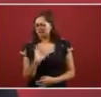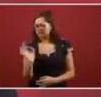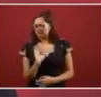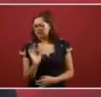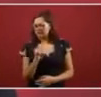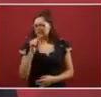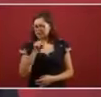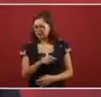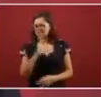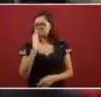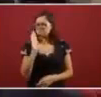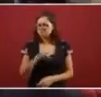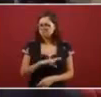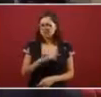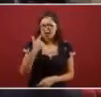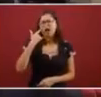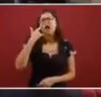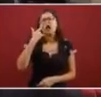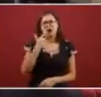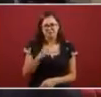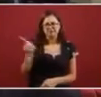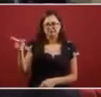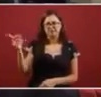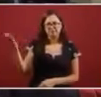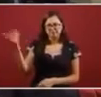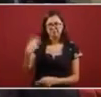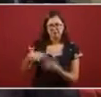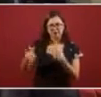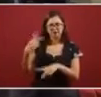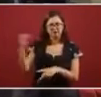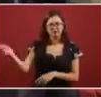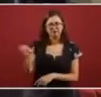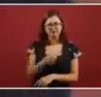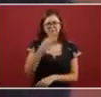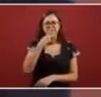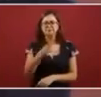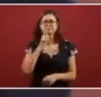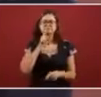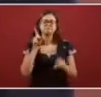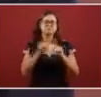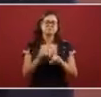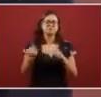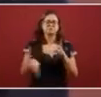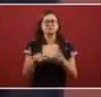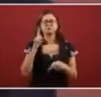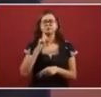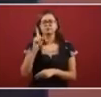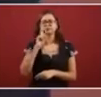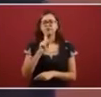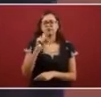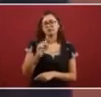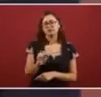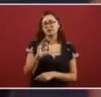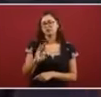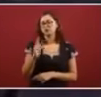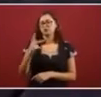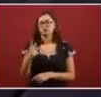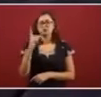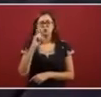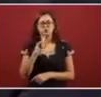impedidos legalmente. A ver que se nos informe. Igual a Irma Eréndira, la secretaria de la